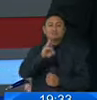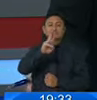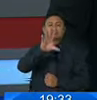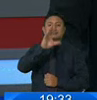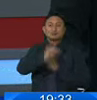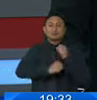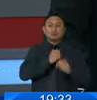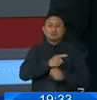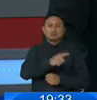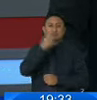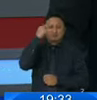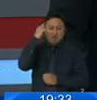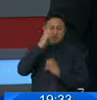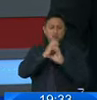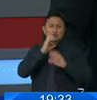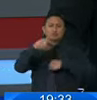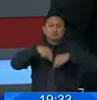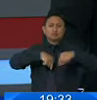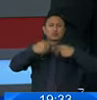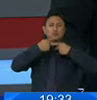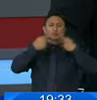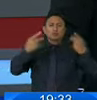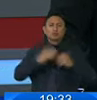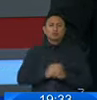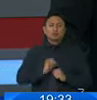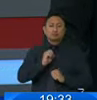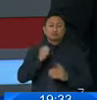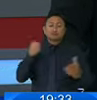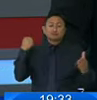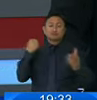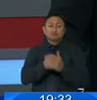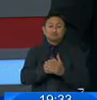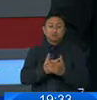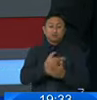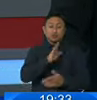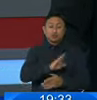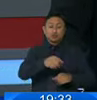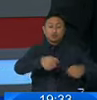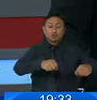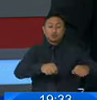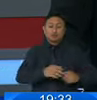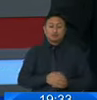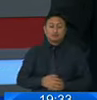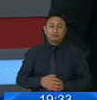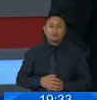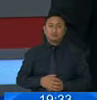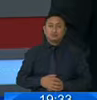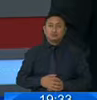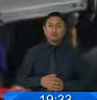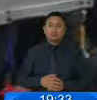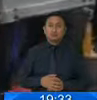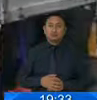Se presume que un bus de transporte público habría impactado la motocicleta en la que viajaba.